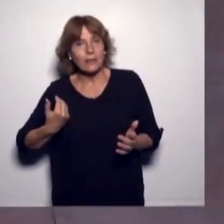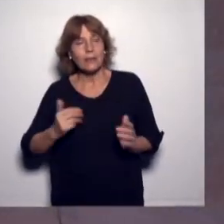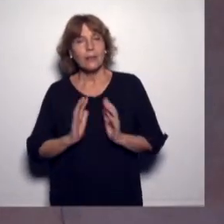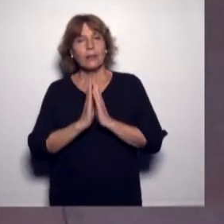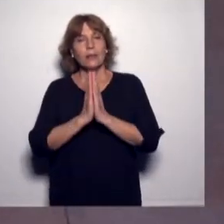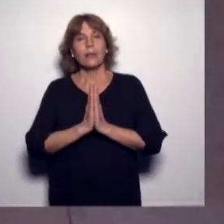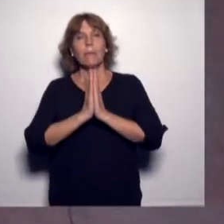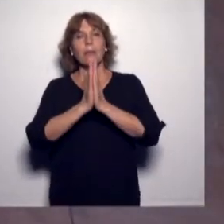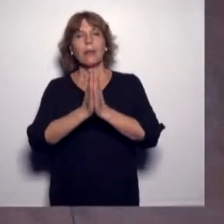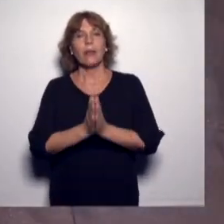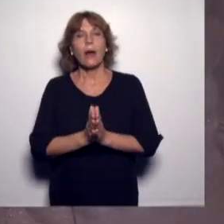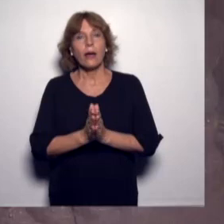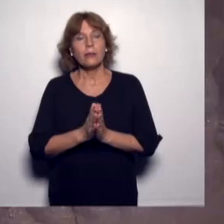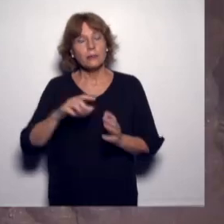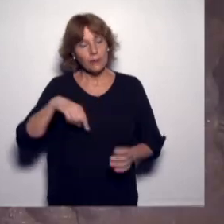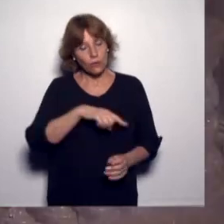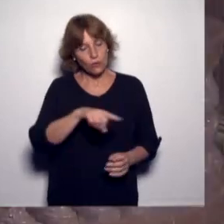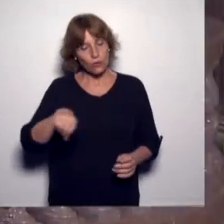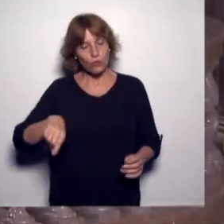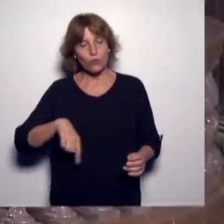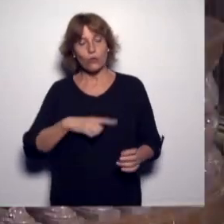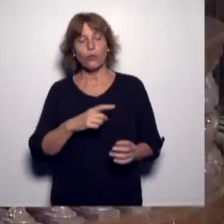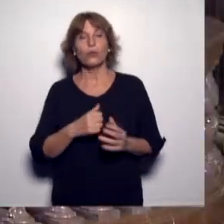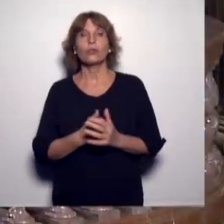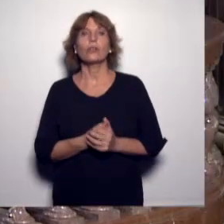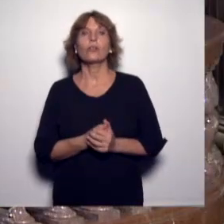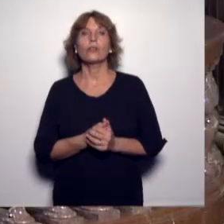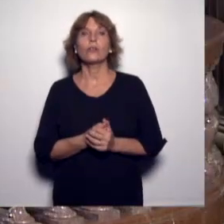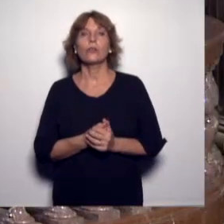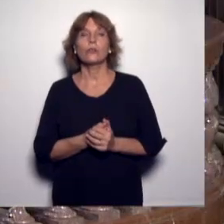mundo, ten piedad de